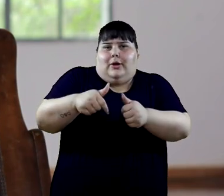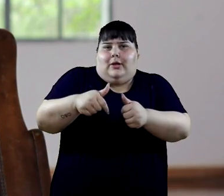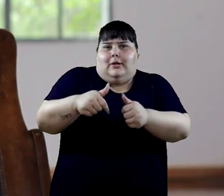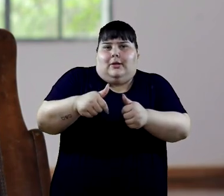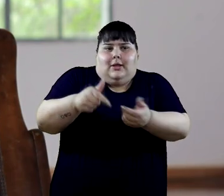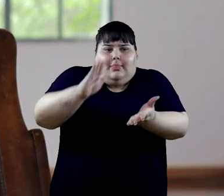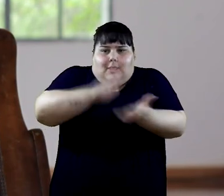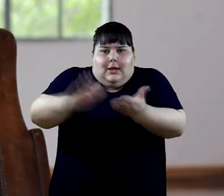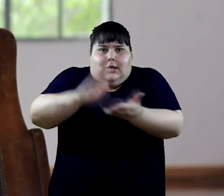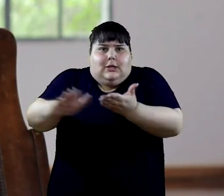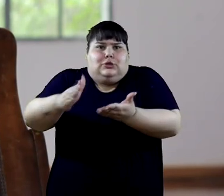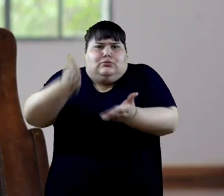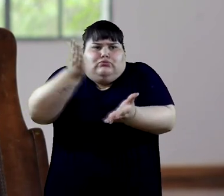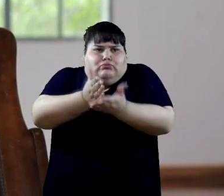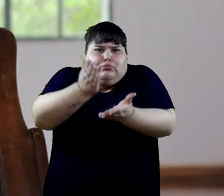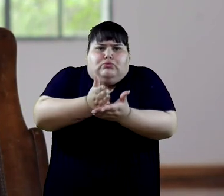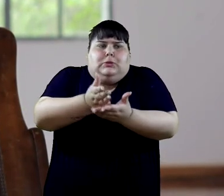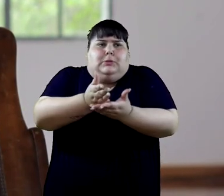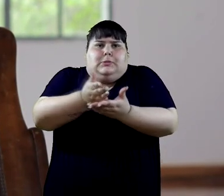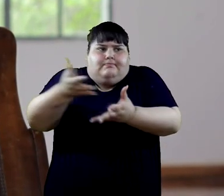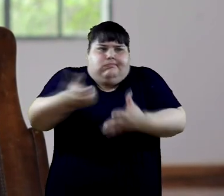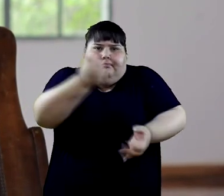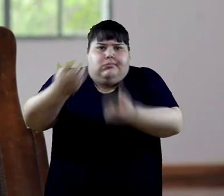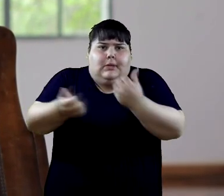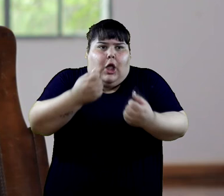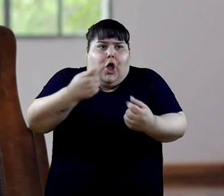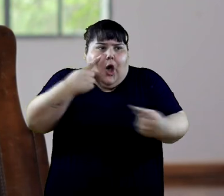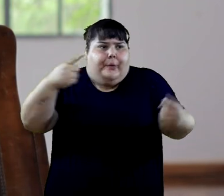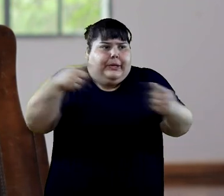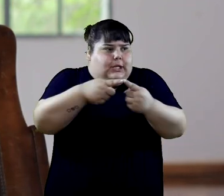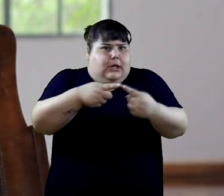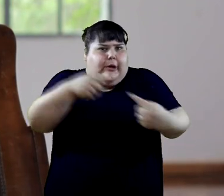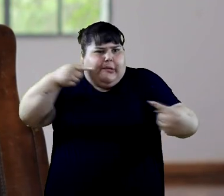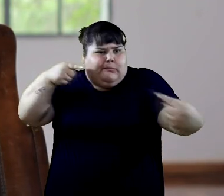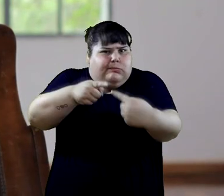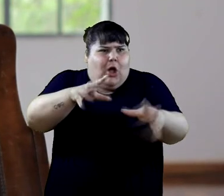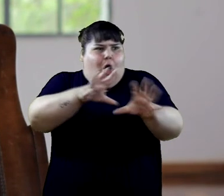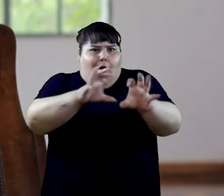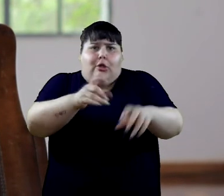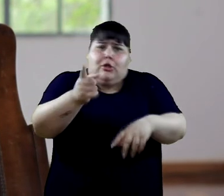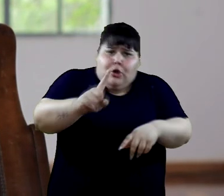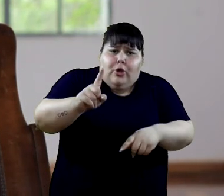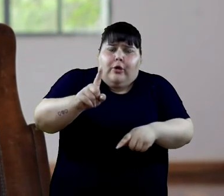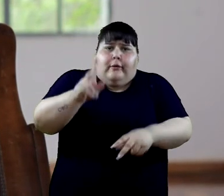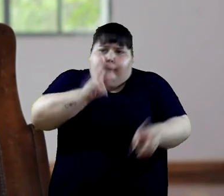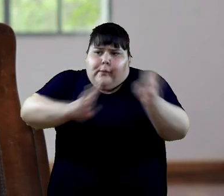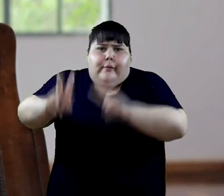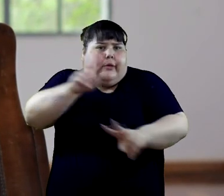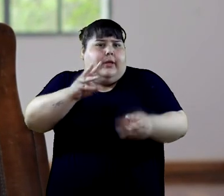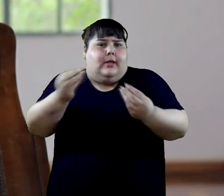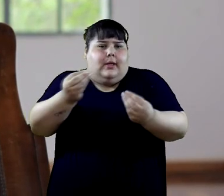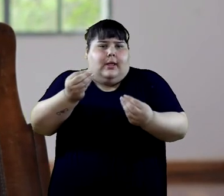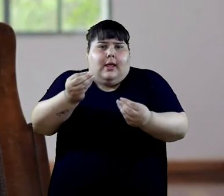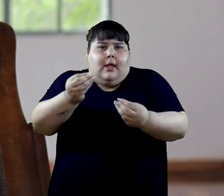esta nueva conquista de derechos, ¿no? No buscamos más confrontación, no buscamos más odio, buscamos más amor y buscamos